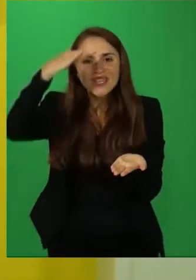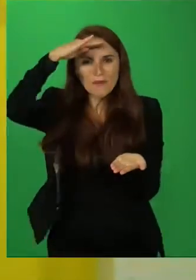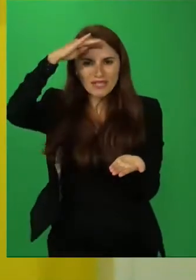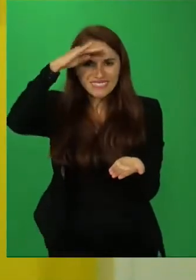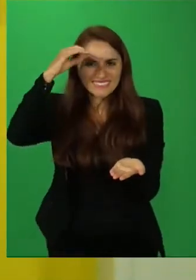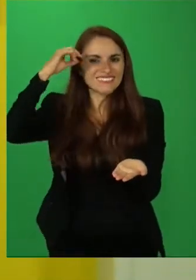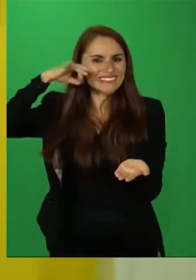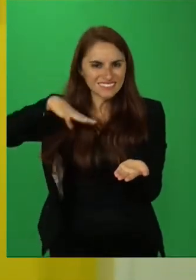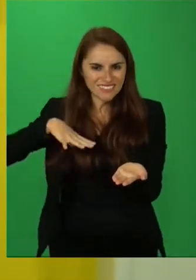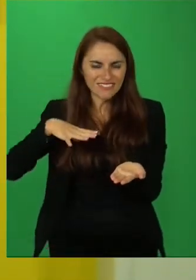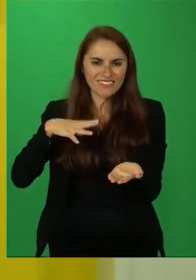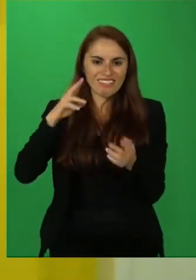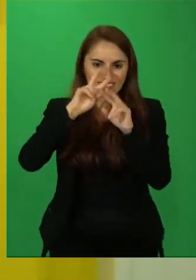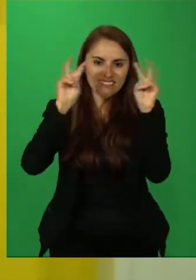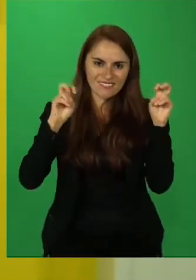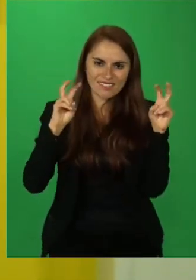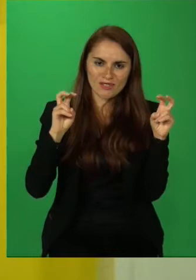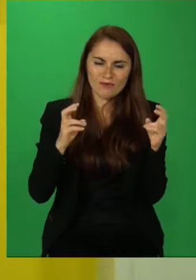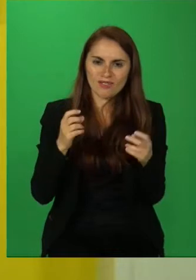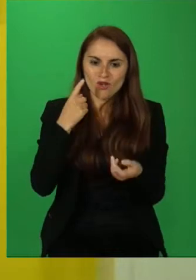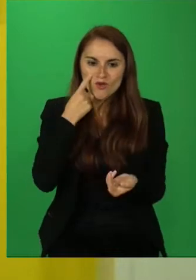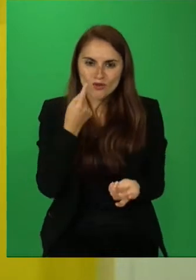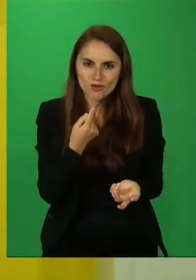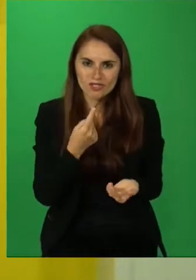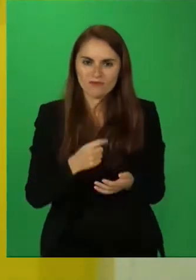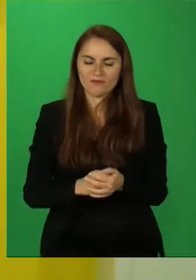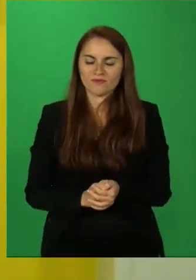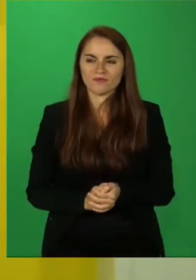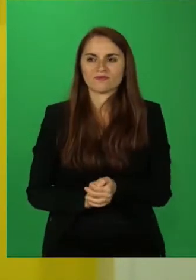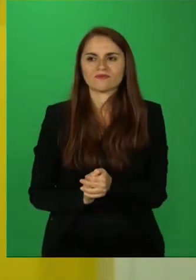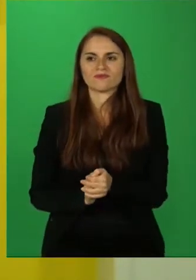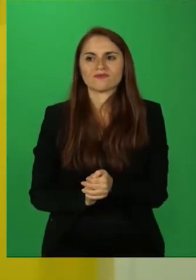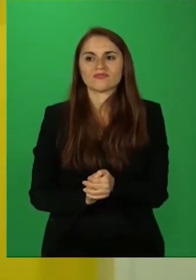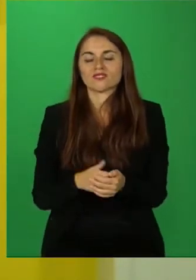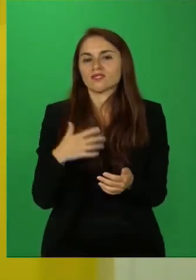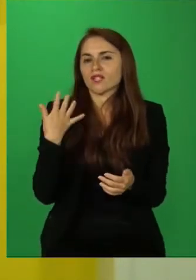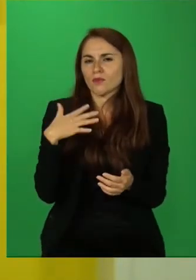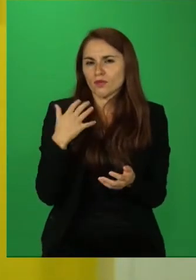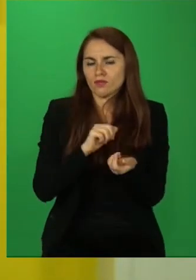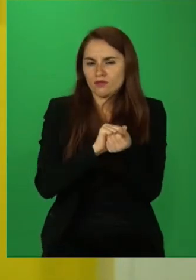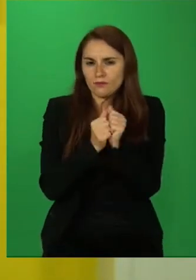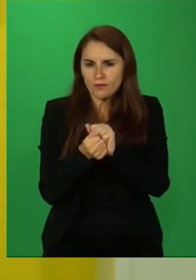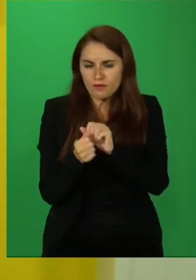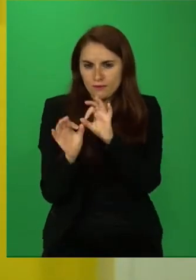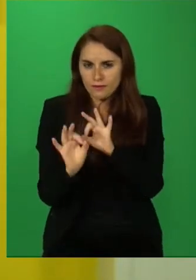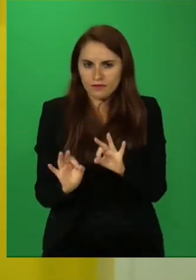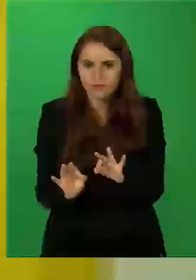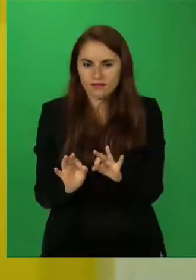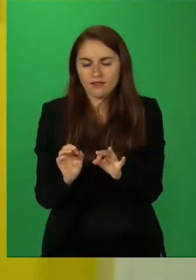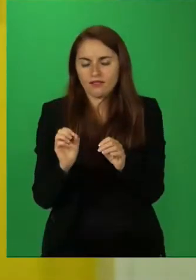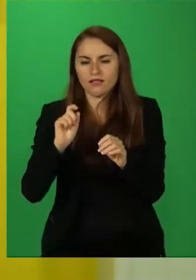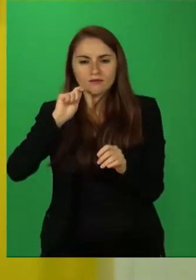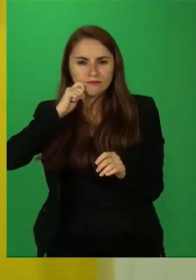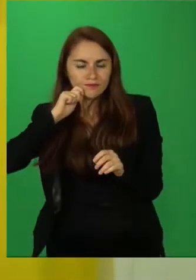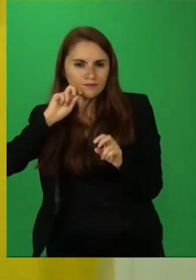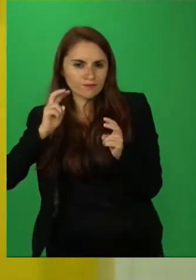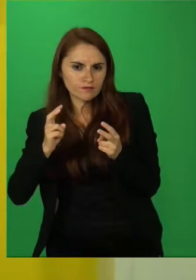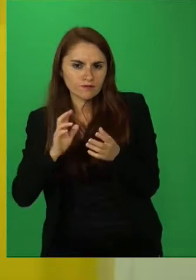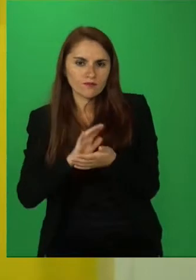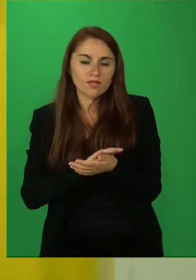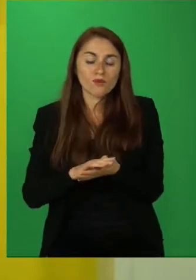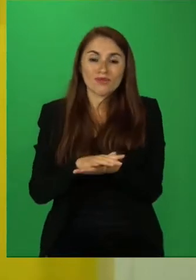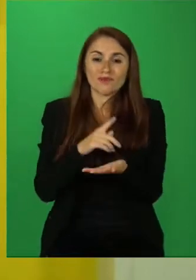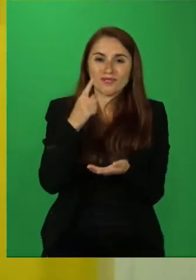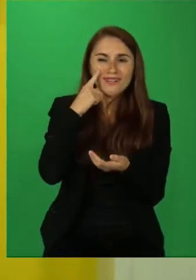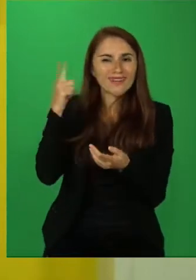Tienes conocimiento previo. ¿Te das cuenta? Muy importante para interpretar. como en el ejemplo de Sísifo. Si no sabías